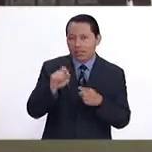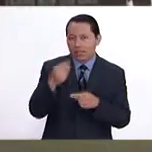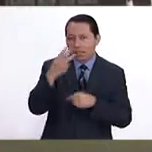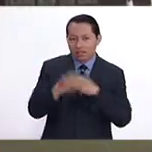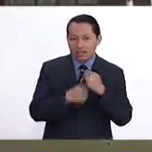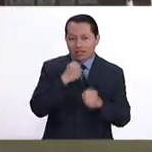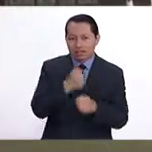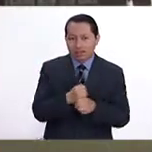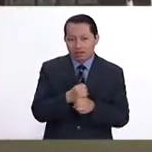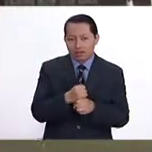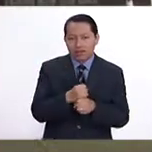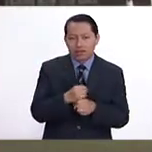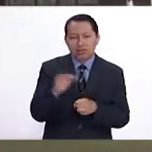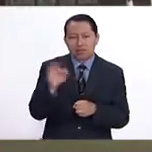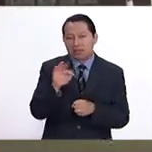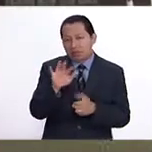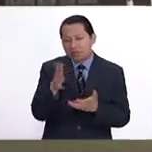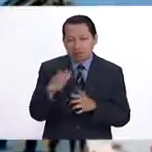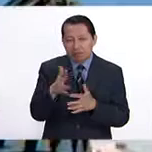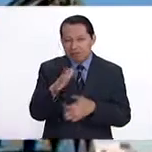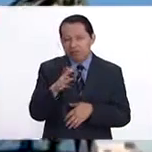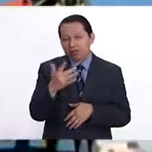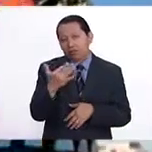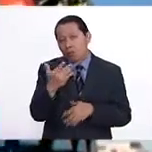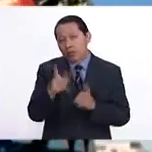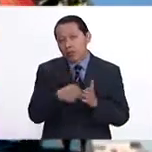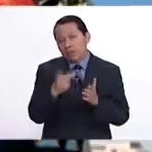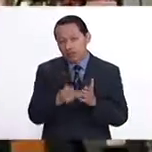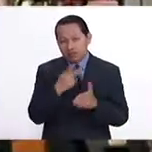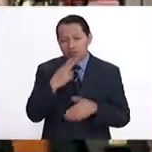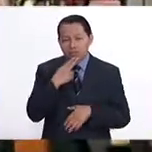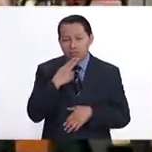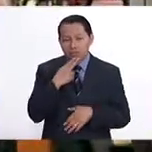llevamos, creo que anda alrededor de 50 veces que se haya utilizado.